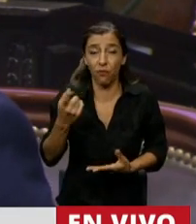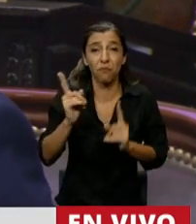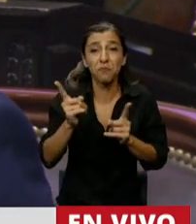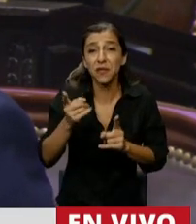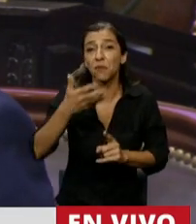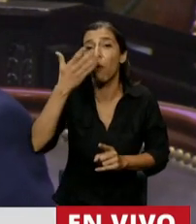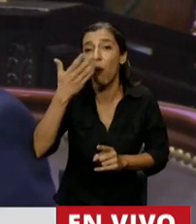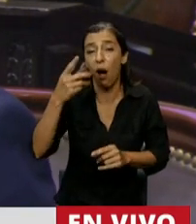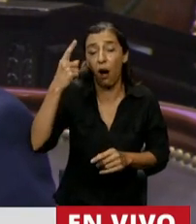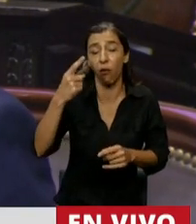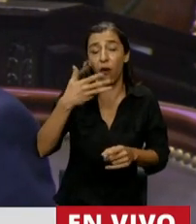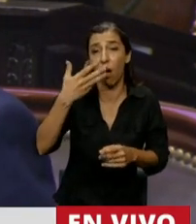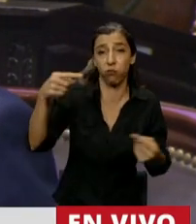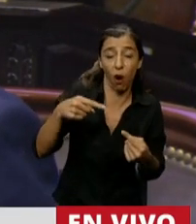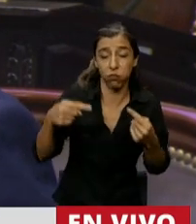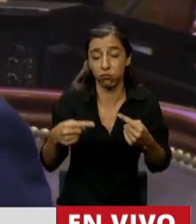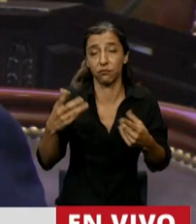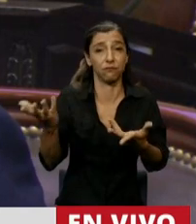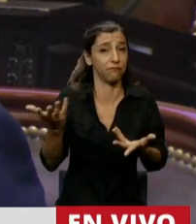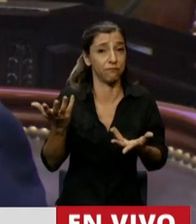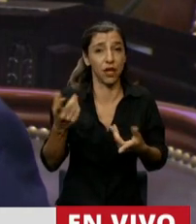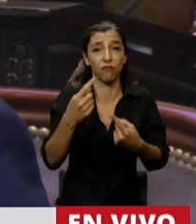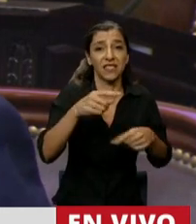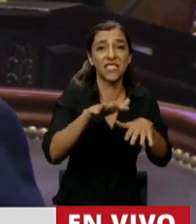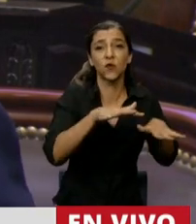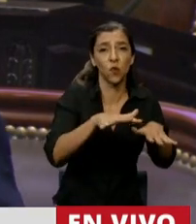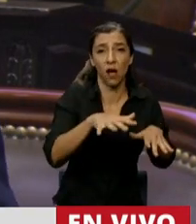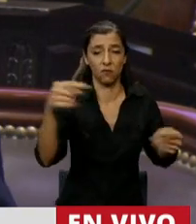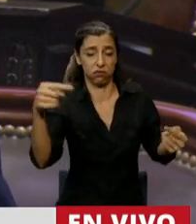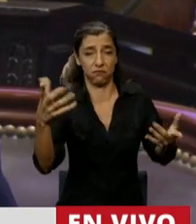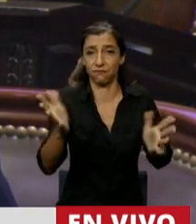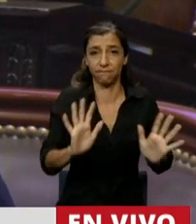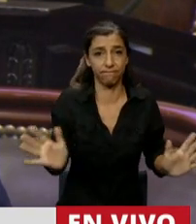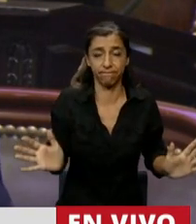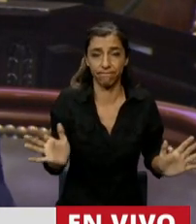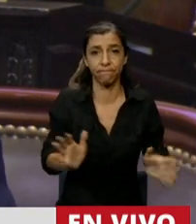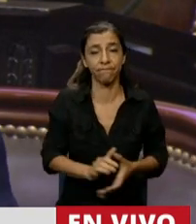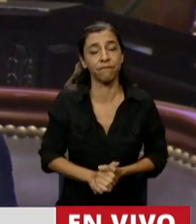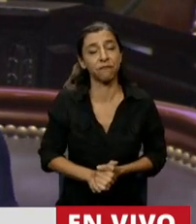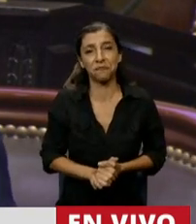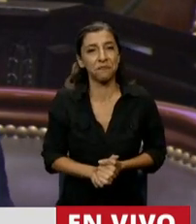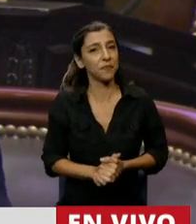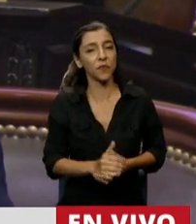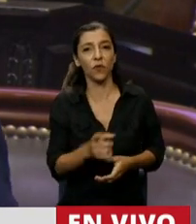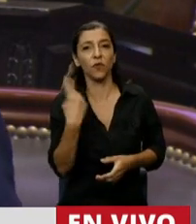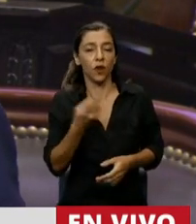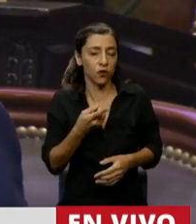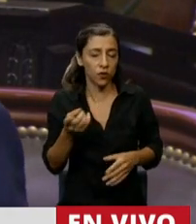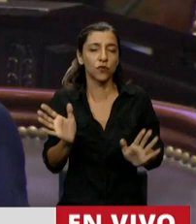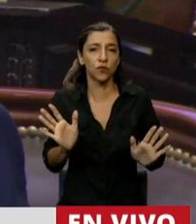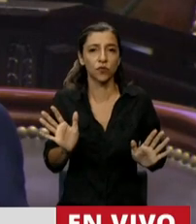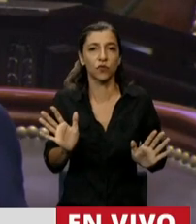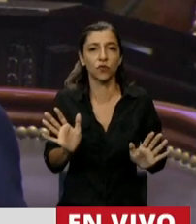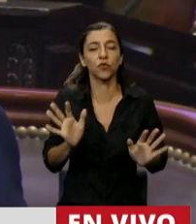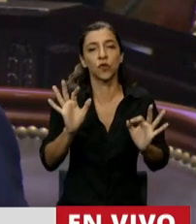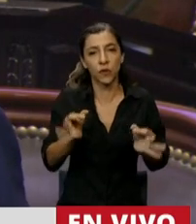palabras o contradicciones con lo que los hechos demostraron. A nadie se aparta que estamos